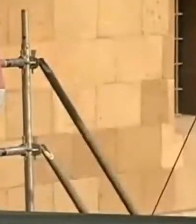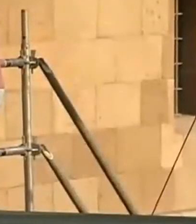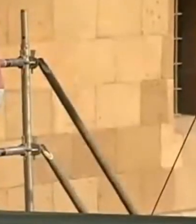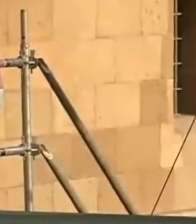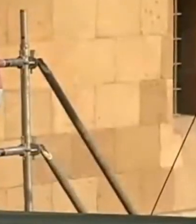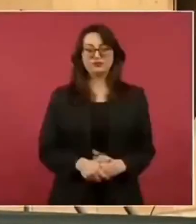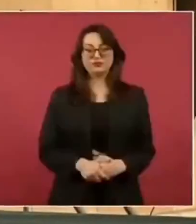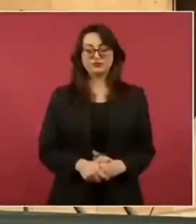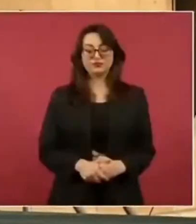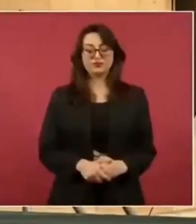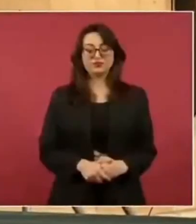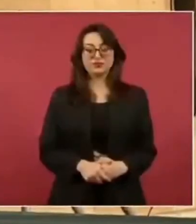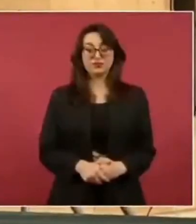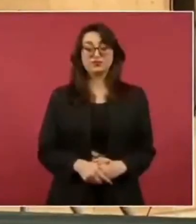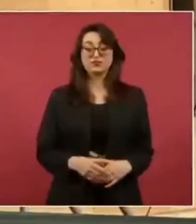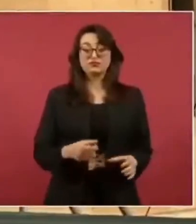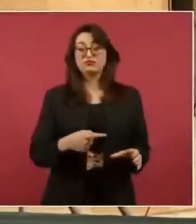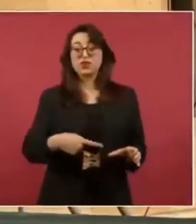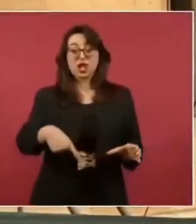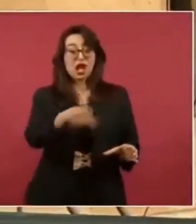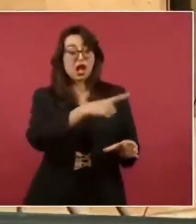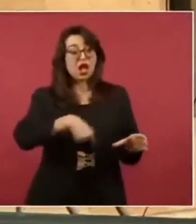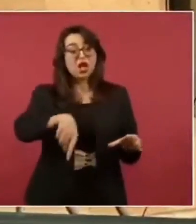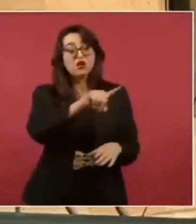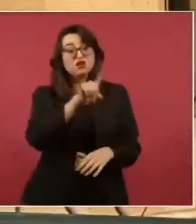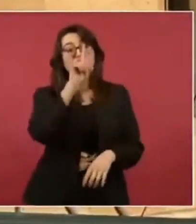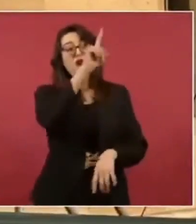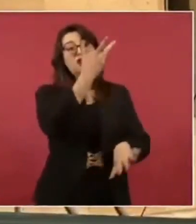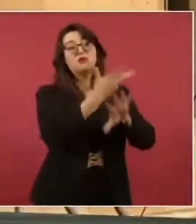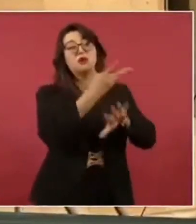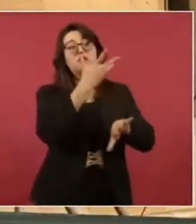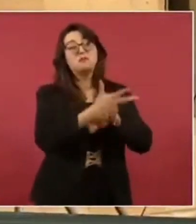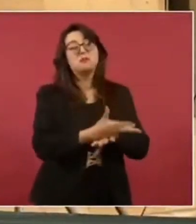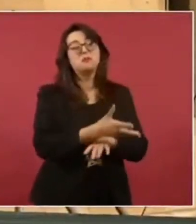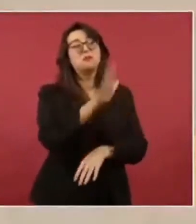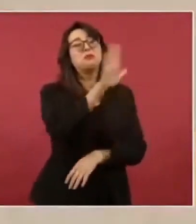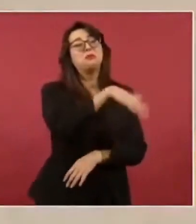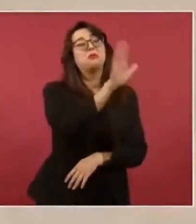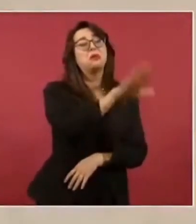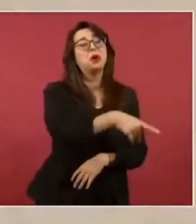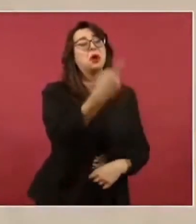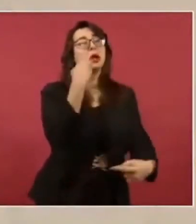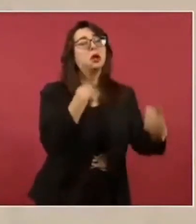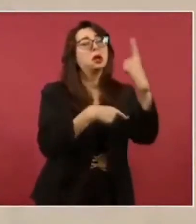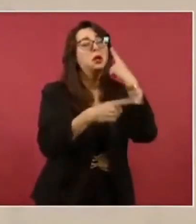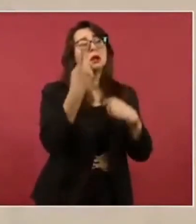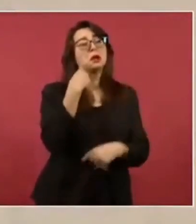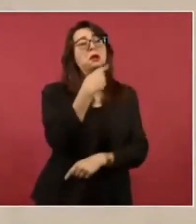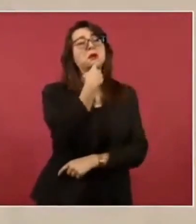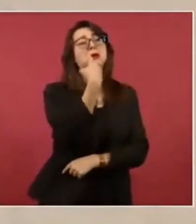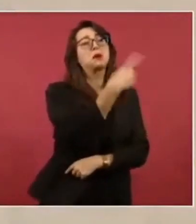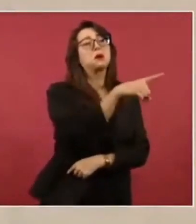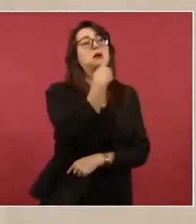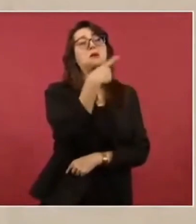allí vinieran a proteger sus empresas.